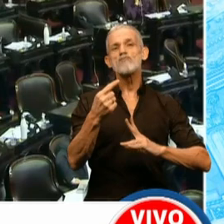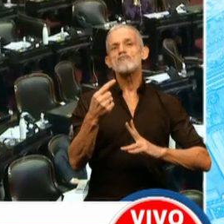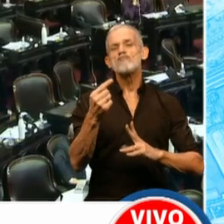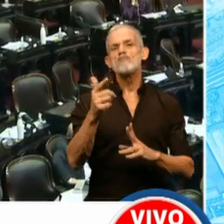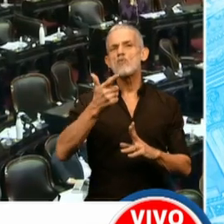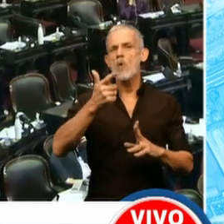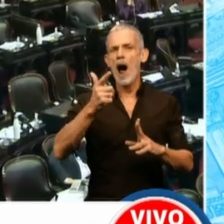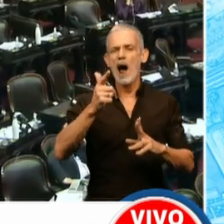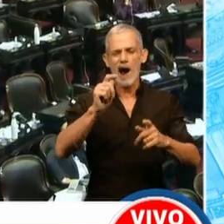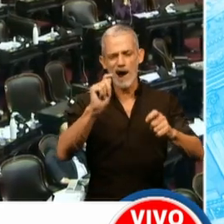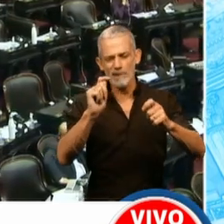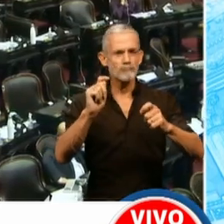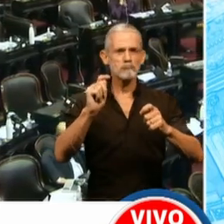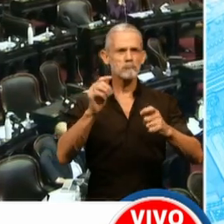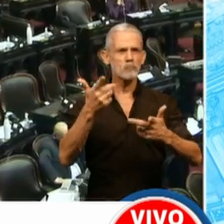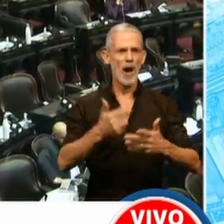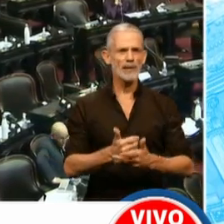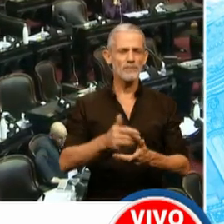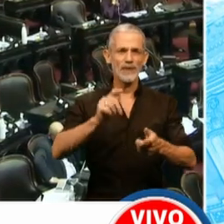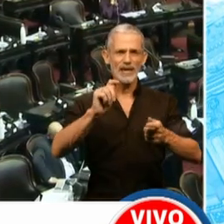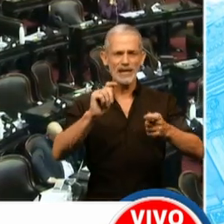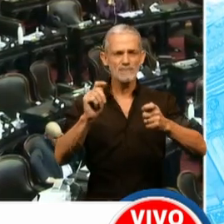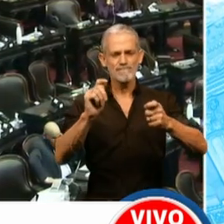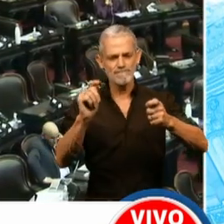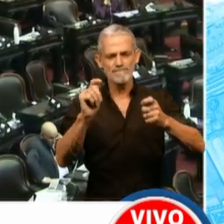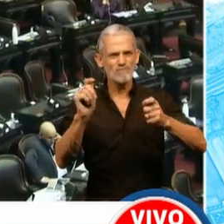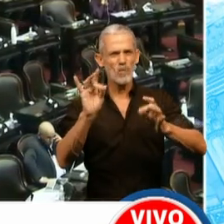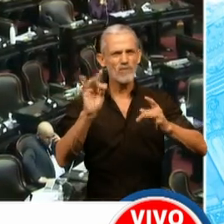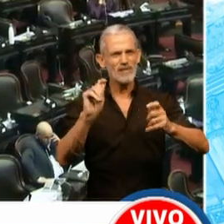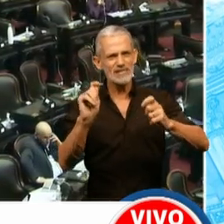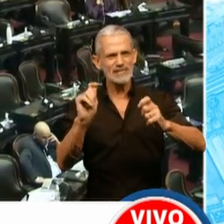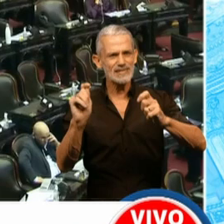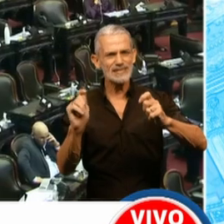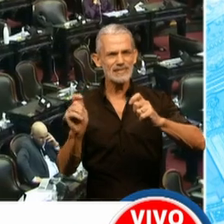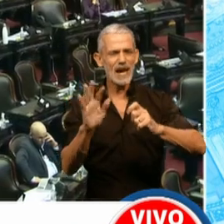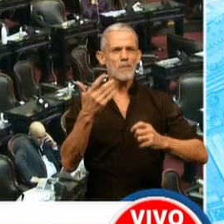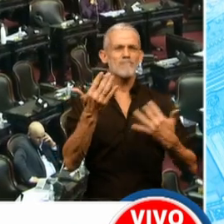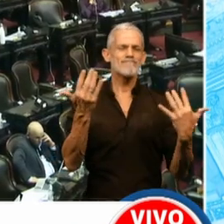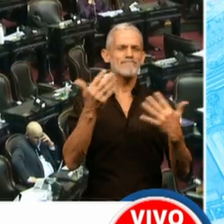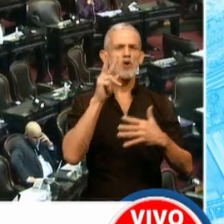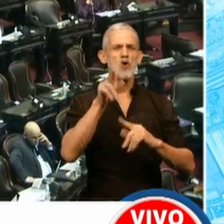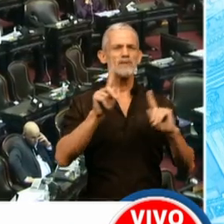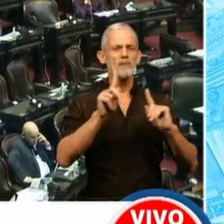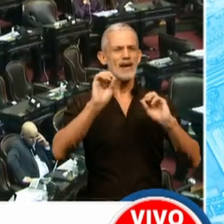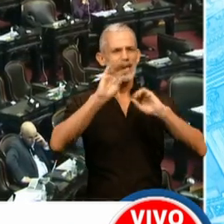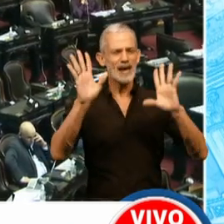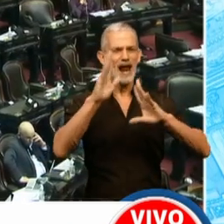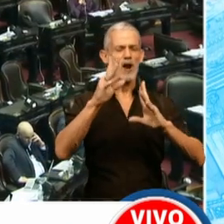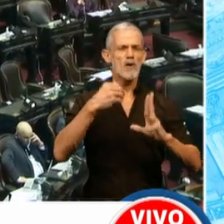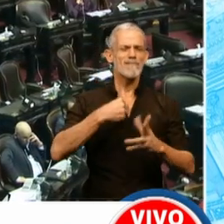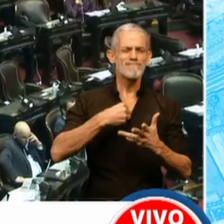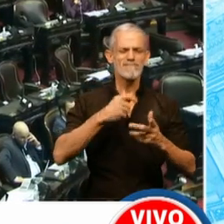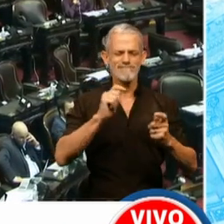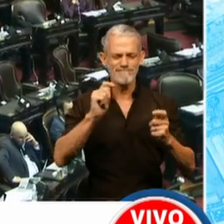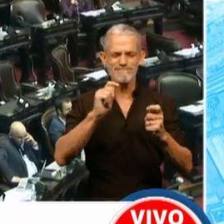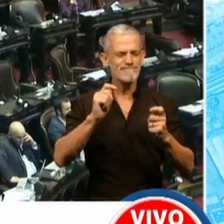producido ese cambio o al menos cuesta todavía que podamos ver la voluntad